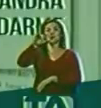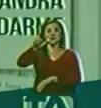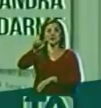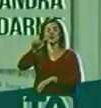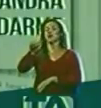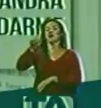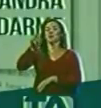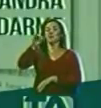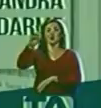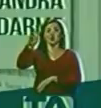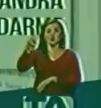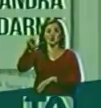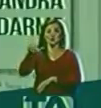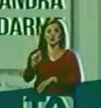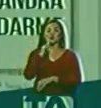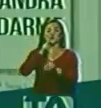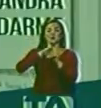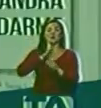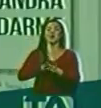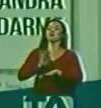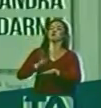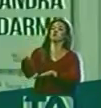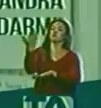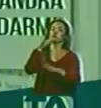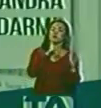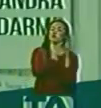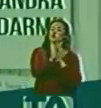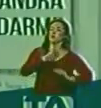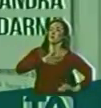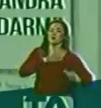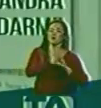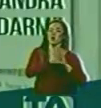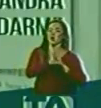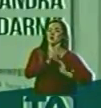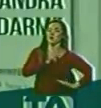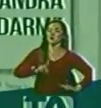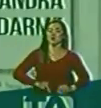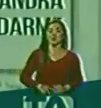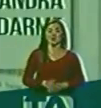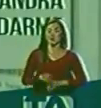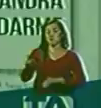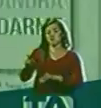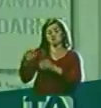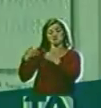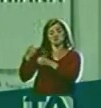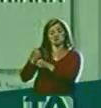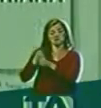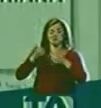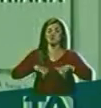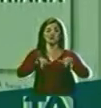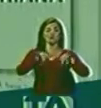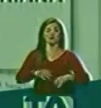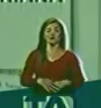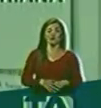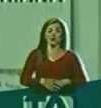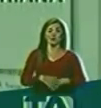me fue solicitada directamente por la ex asambleísta maría alejandra vicuña como condición para darme el cargo ella me indicó que era